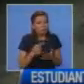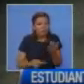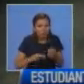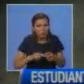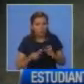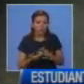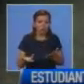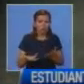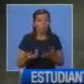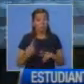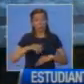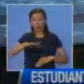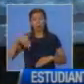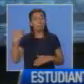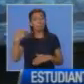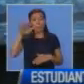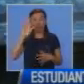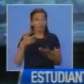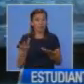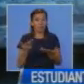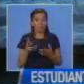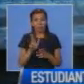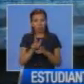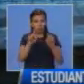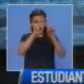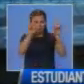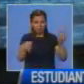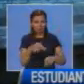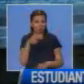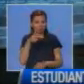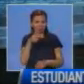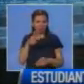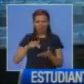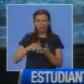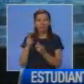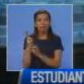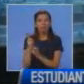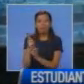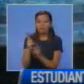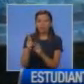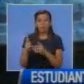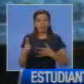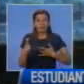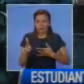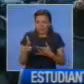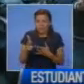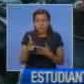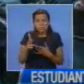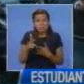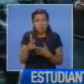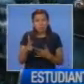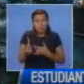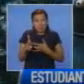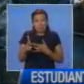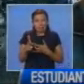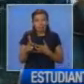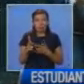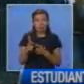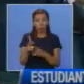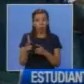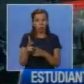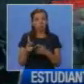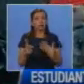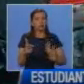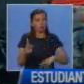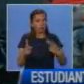que más disfrutaron fue el polígono de tiro virtual. Sentir lo que es tener un arma en las manos y, sobre todo, la responsabilidad que aquello